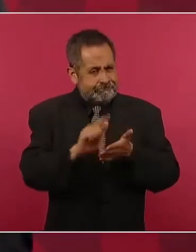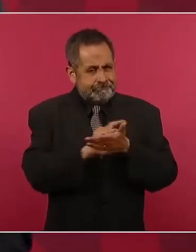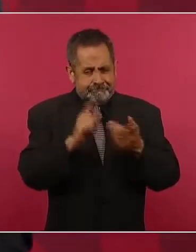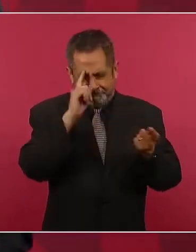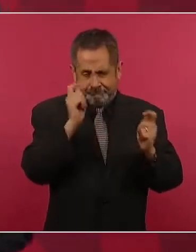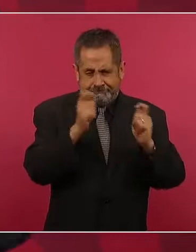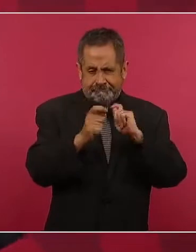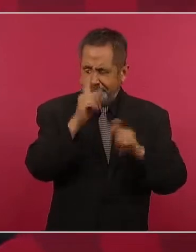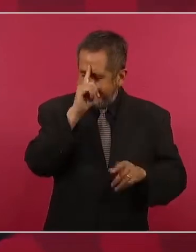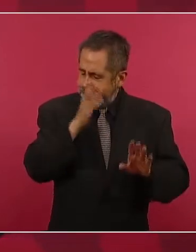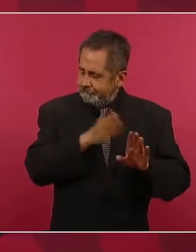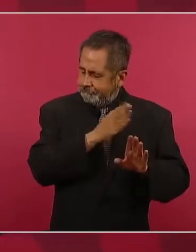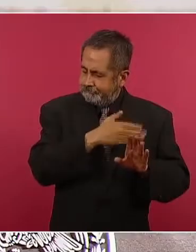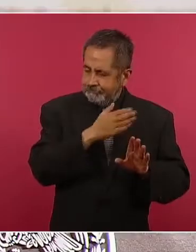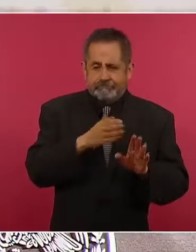haciendo a un lado.